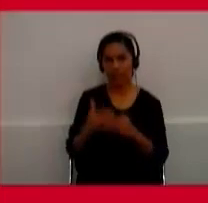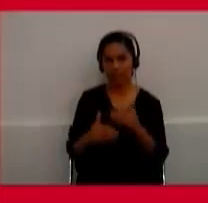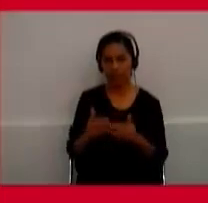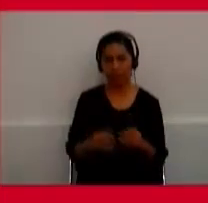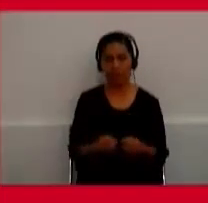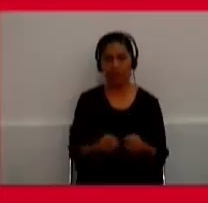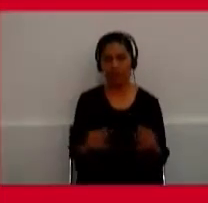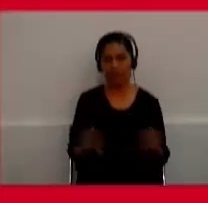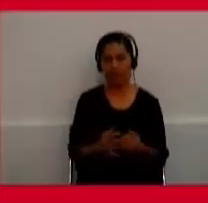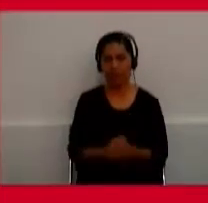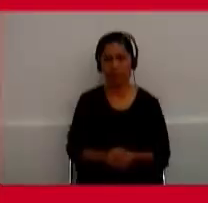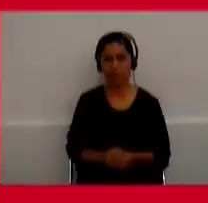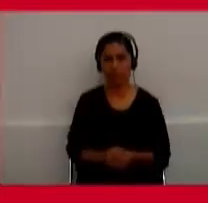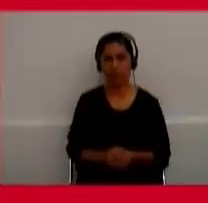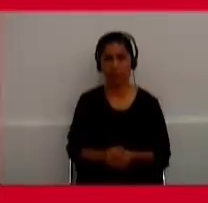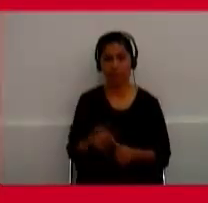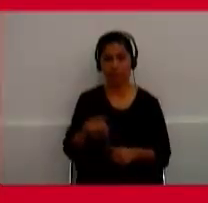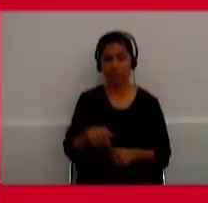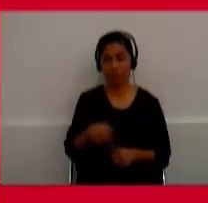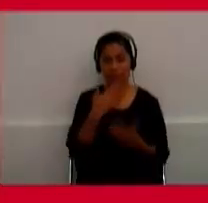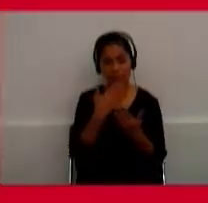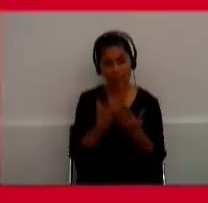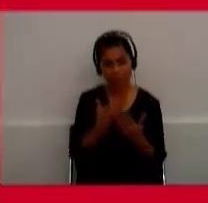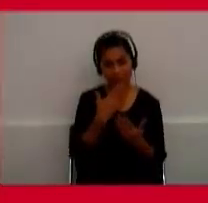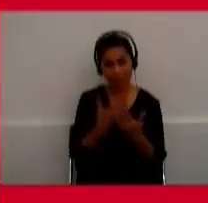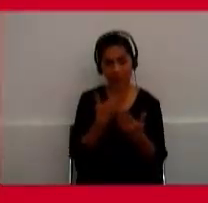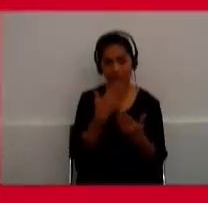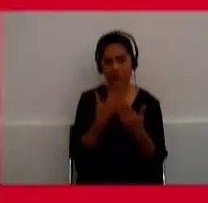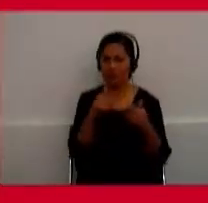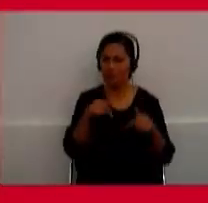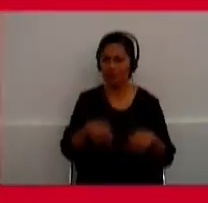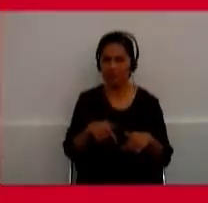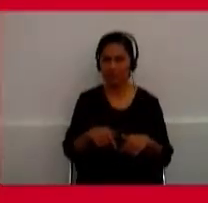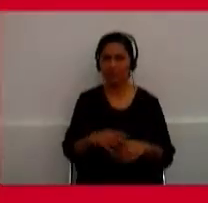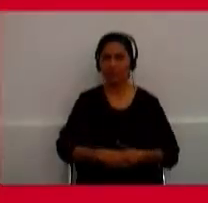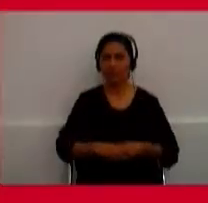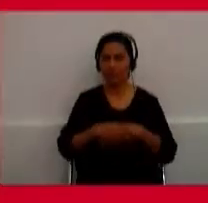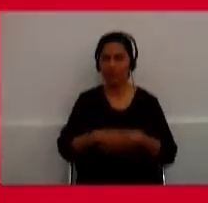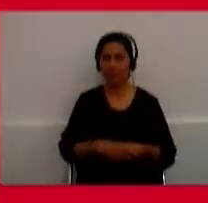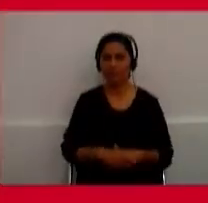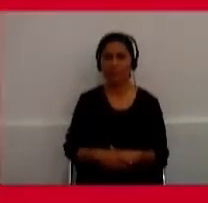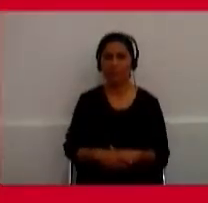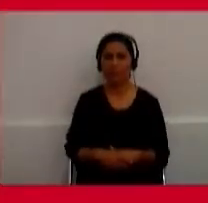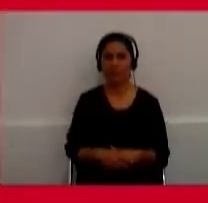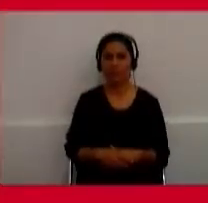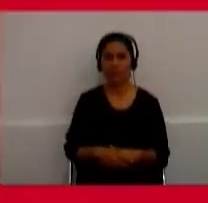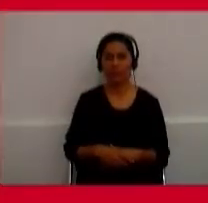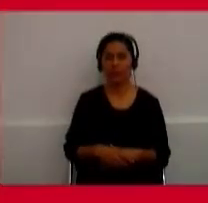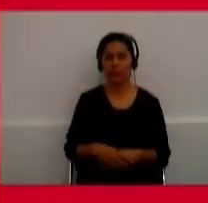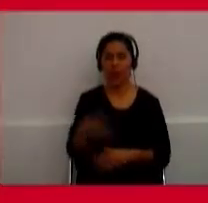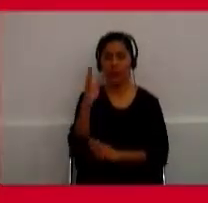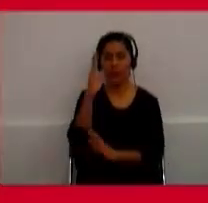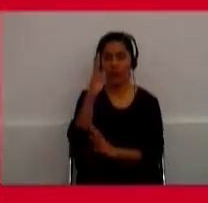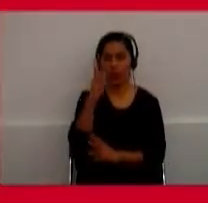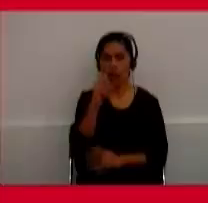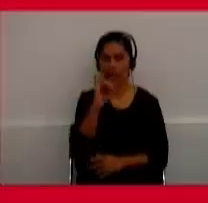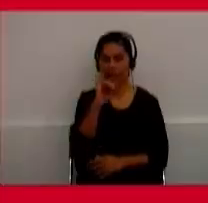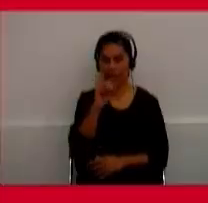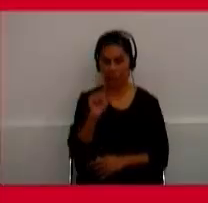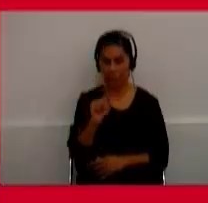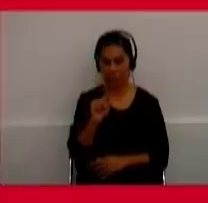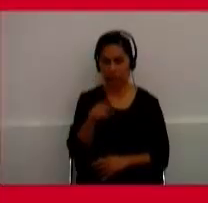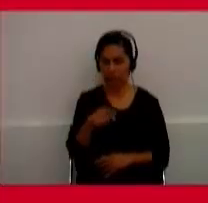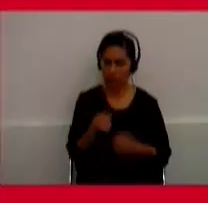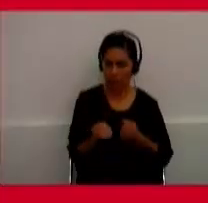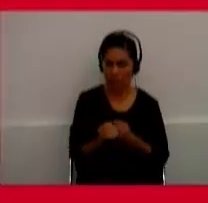Antes de continuar, queremos agradecer y saludar de manera muy especial a nuestros aliados Forotis por su invalorable